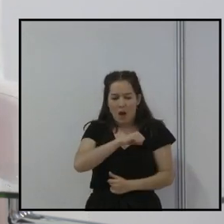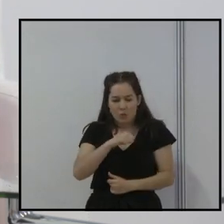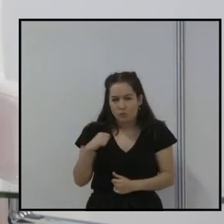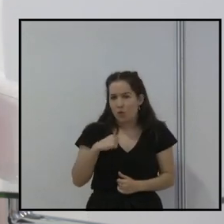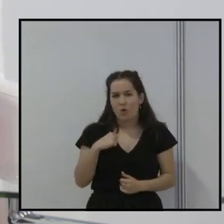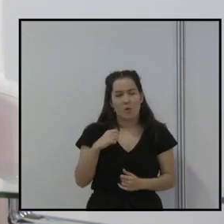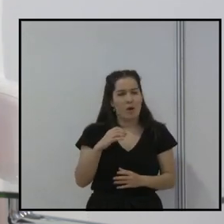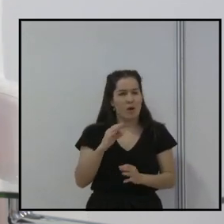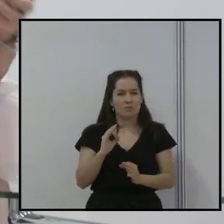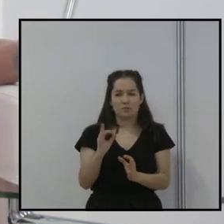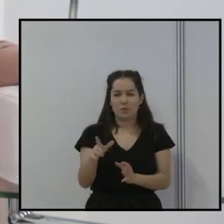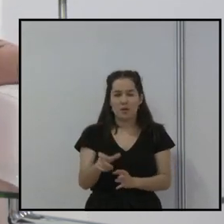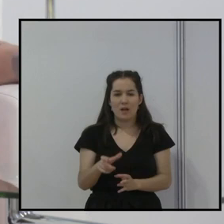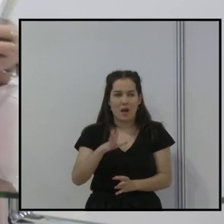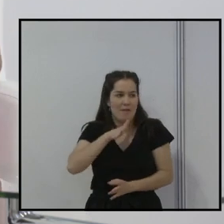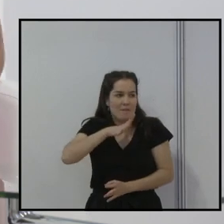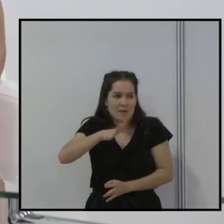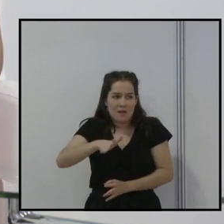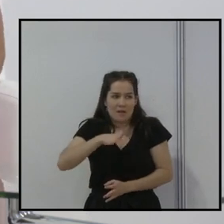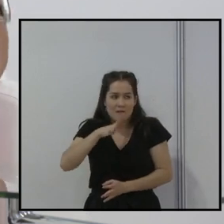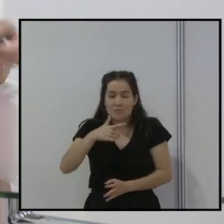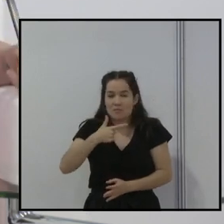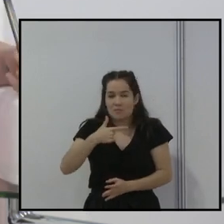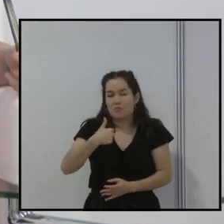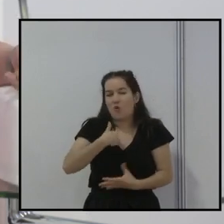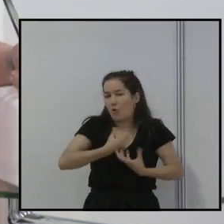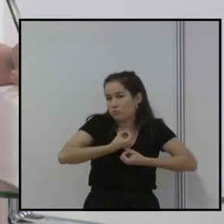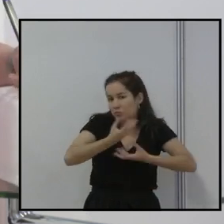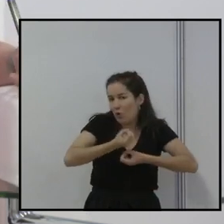con una satisfacción. No os voy a contar, por si alguno lee el libro,